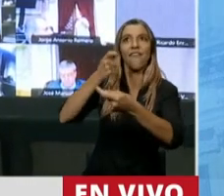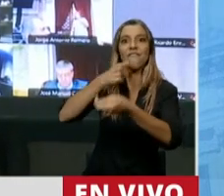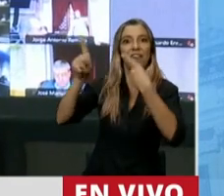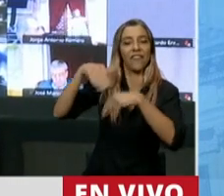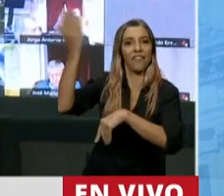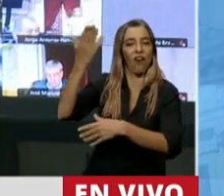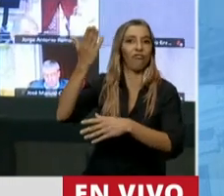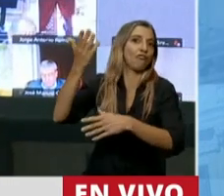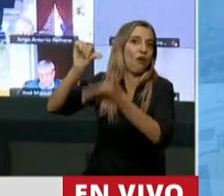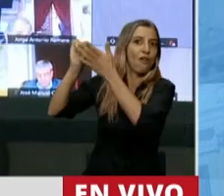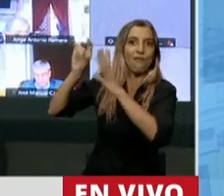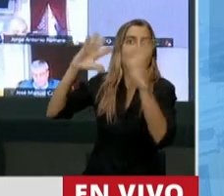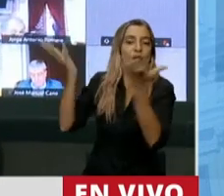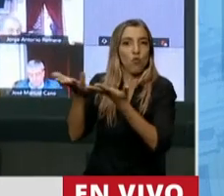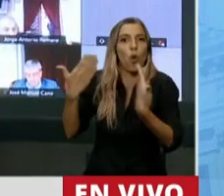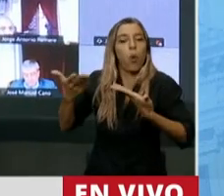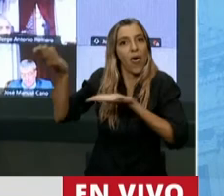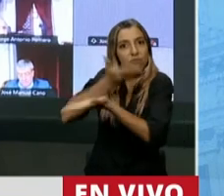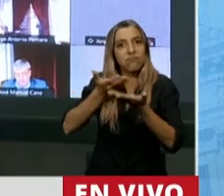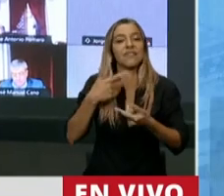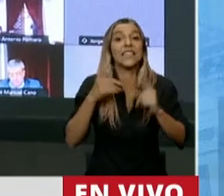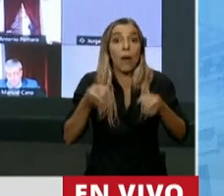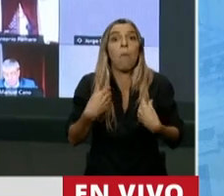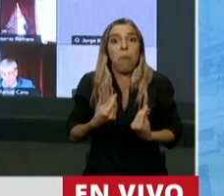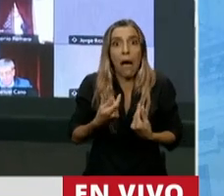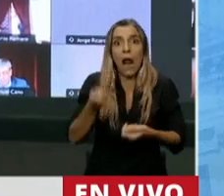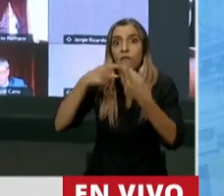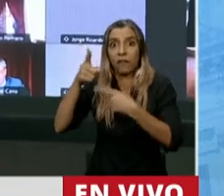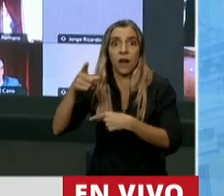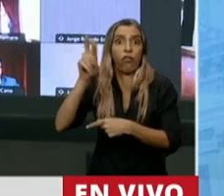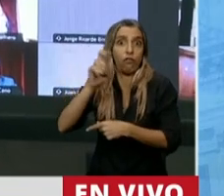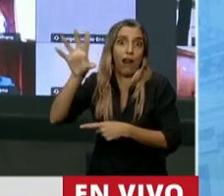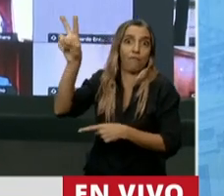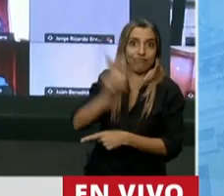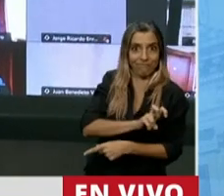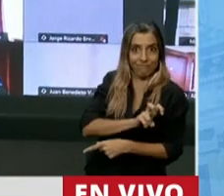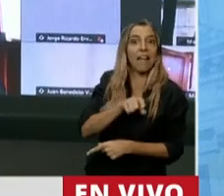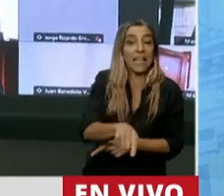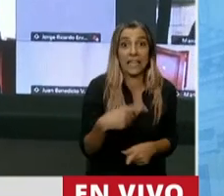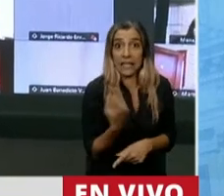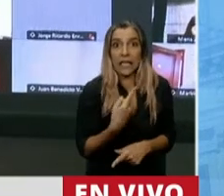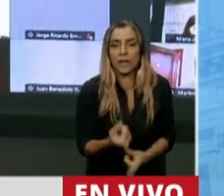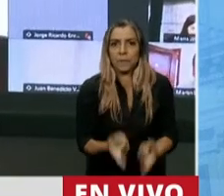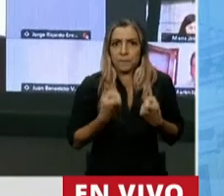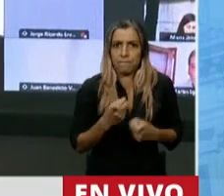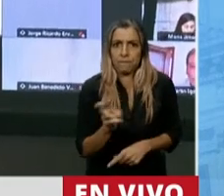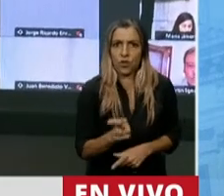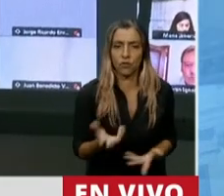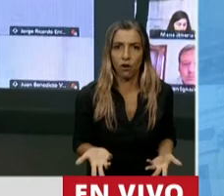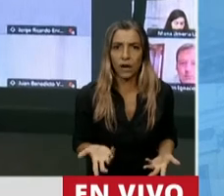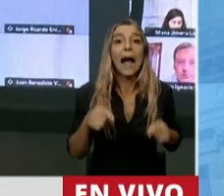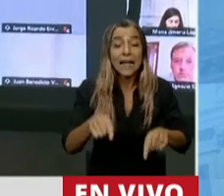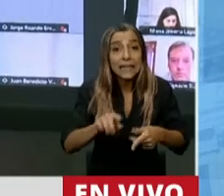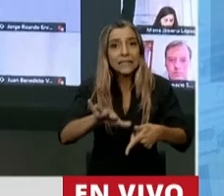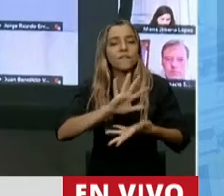resto del mundo y que además ingresen dólares, que son tan necesarios en este momento. Solo así